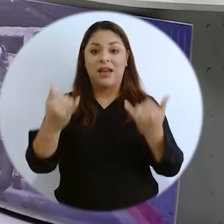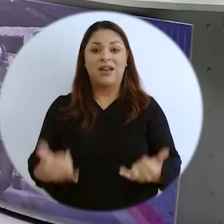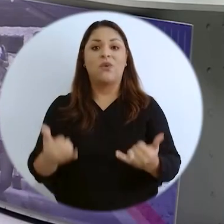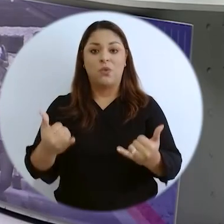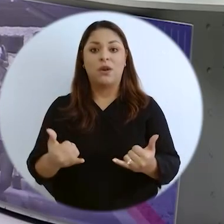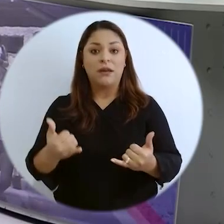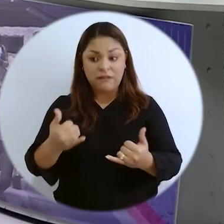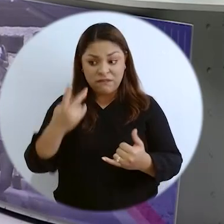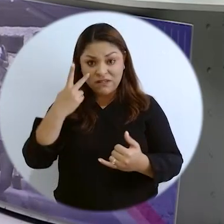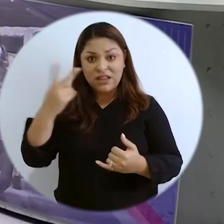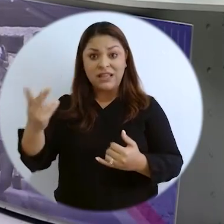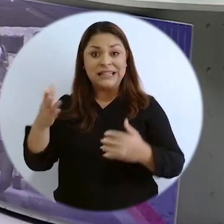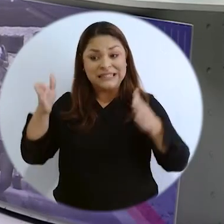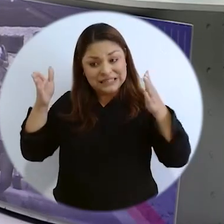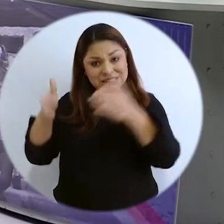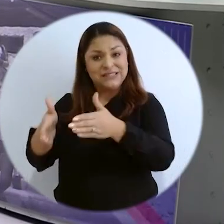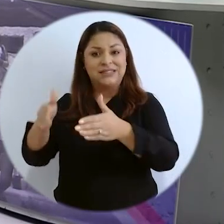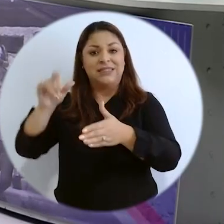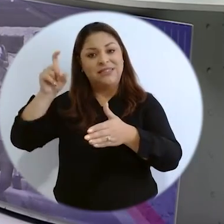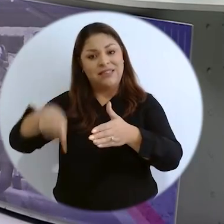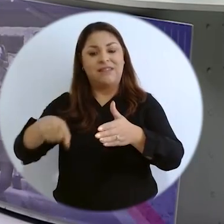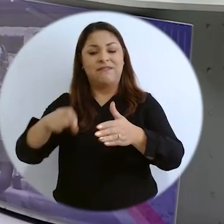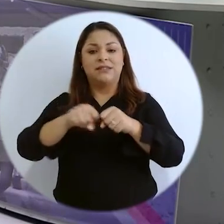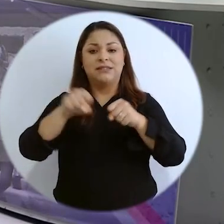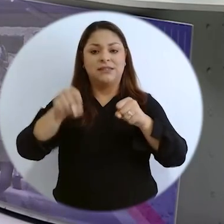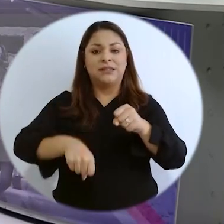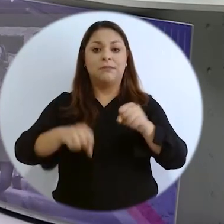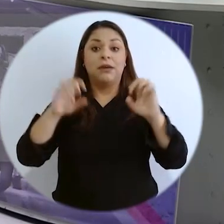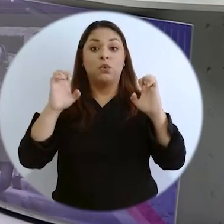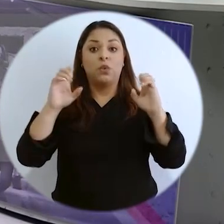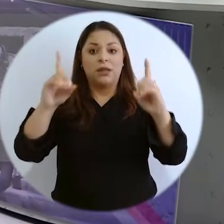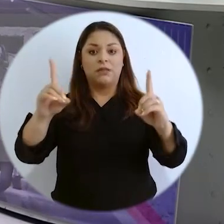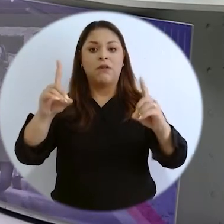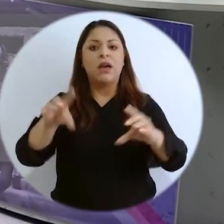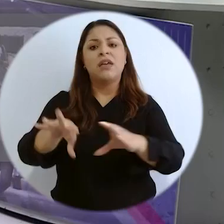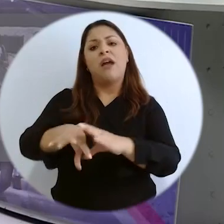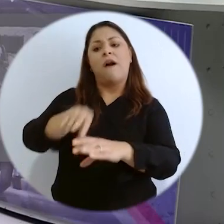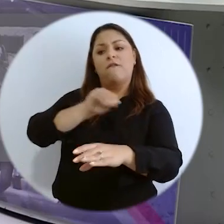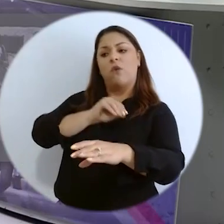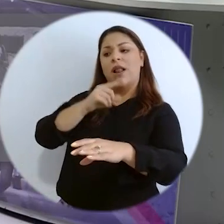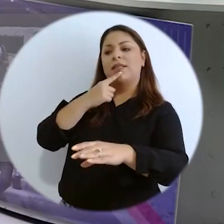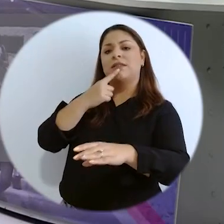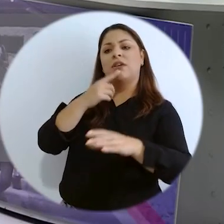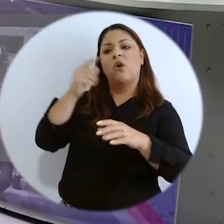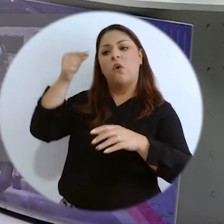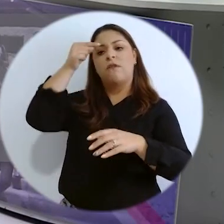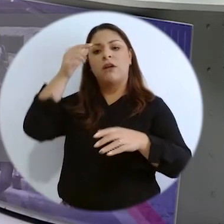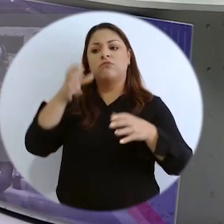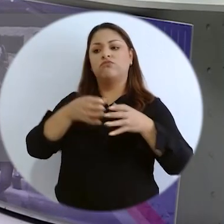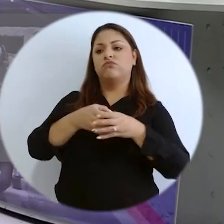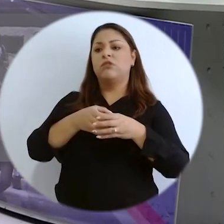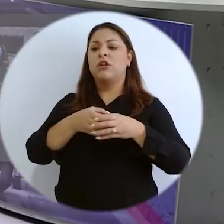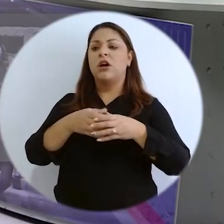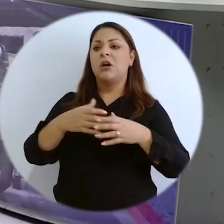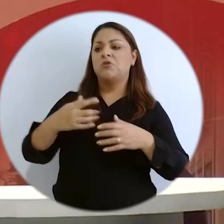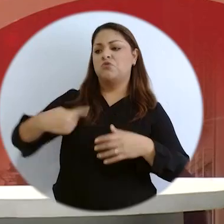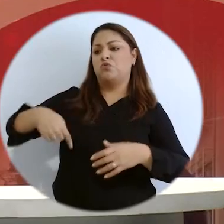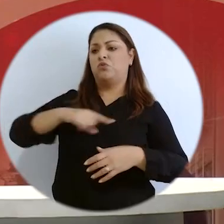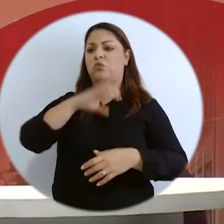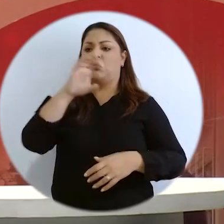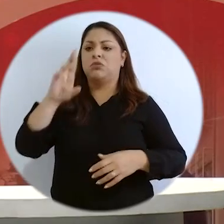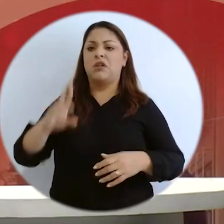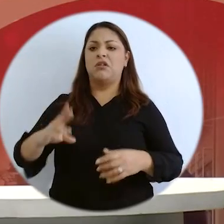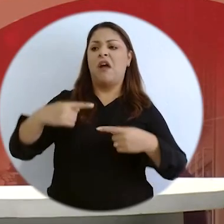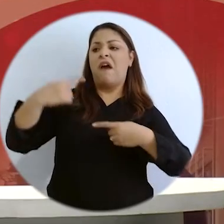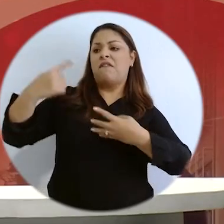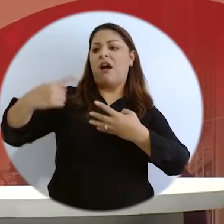teniendo, este momento que está bien, no es nueva, pero que este gobierno debe atender en el sistema educativo. Por afuera el gobierno está diciendo, vamos a convertir a Costa Rica